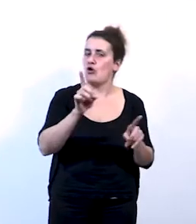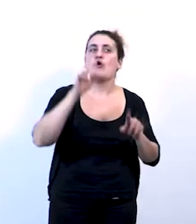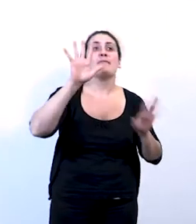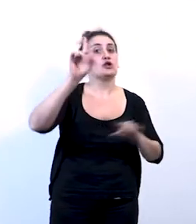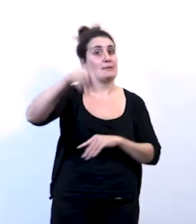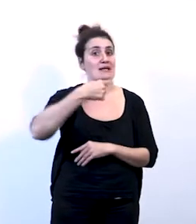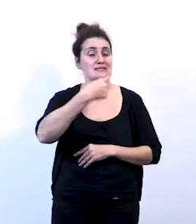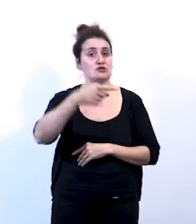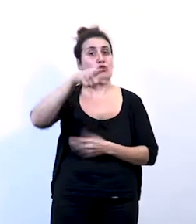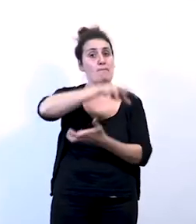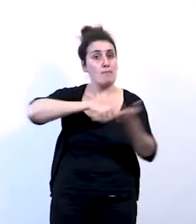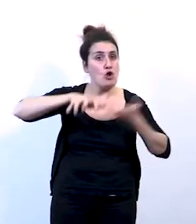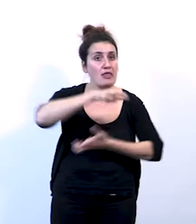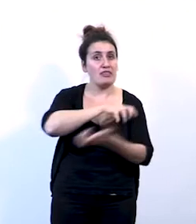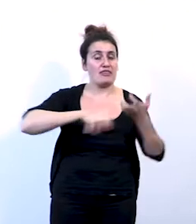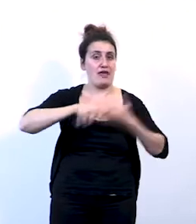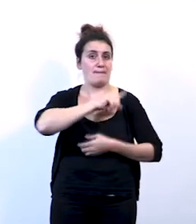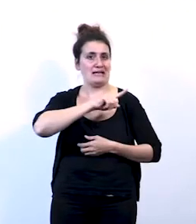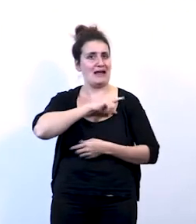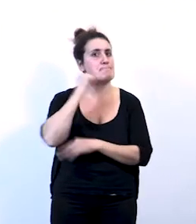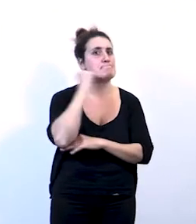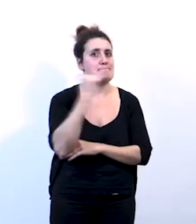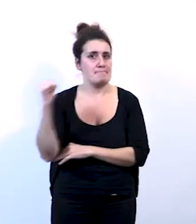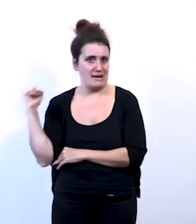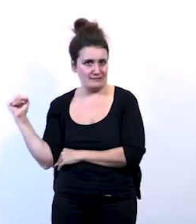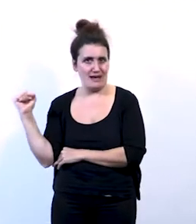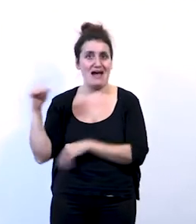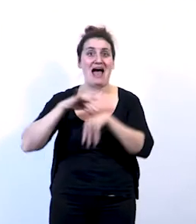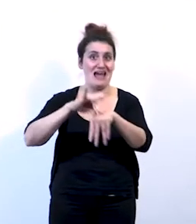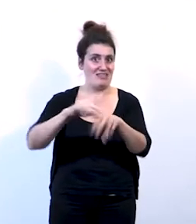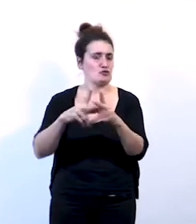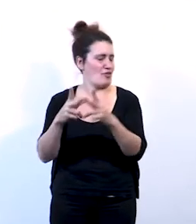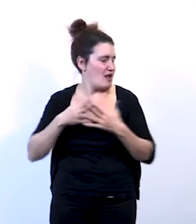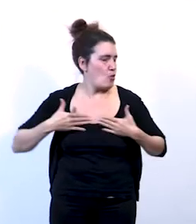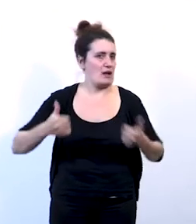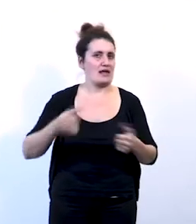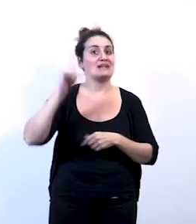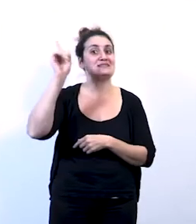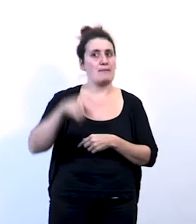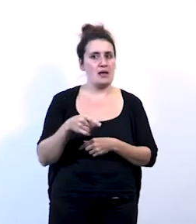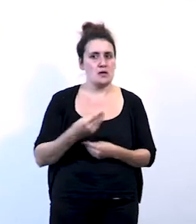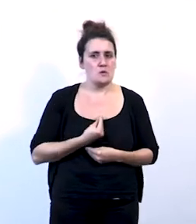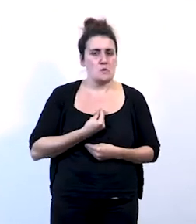has dicho, la violencia militar mata cualquier agenda social. Y asuma también